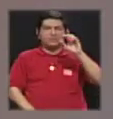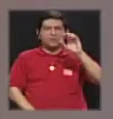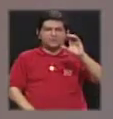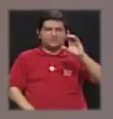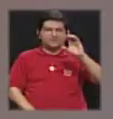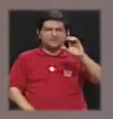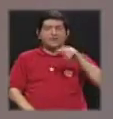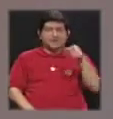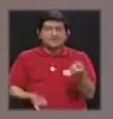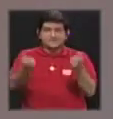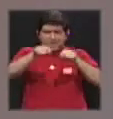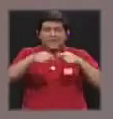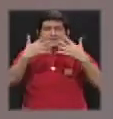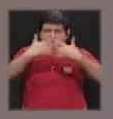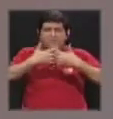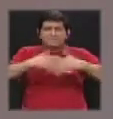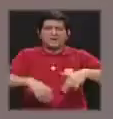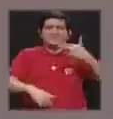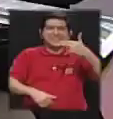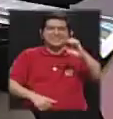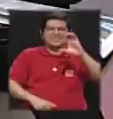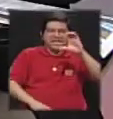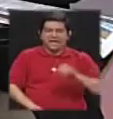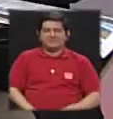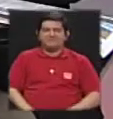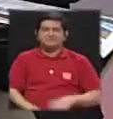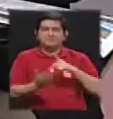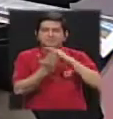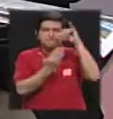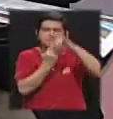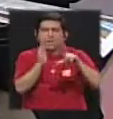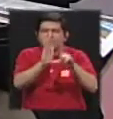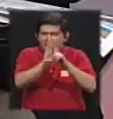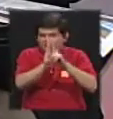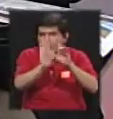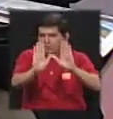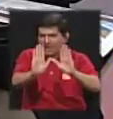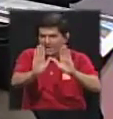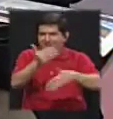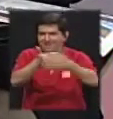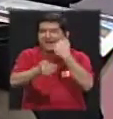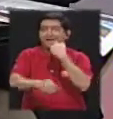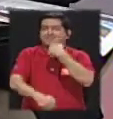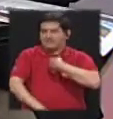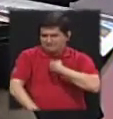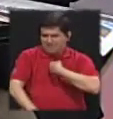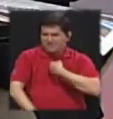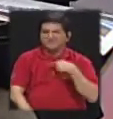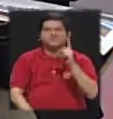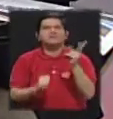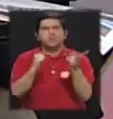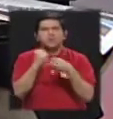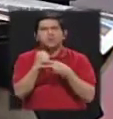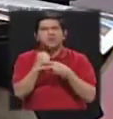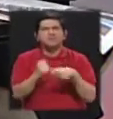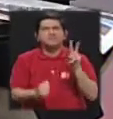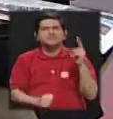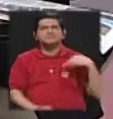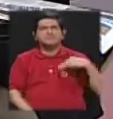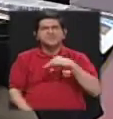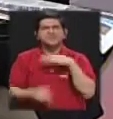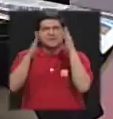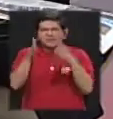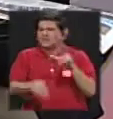empresa, de acuerdo a lo que está en el mismo proyecto de ley, porque antes me decía en alguna oportunidad el